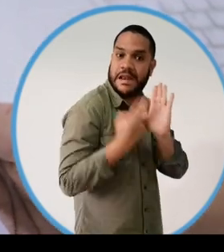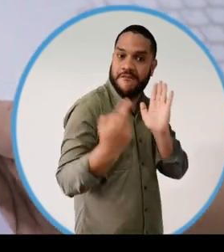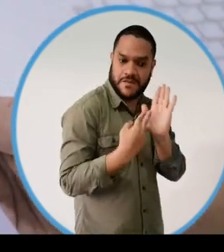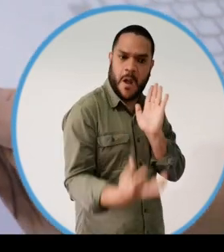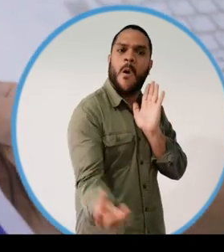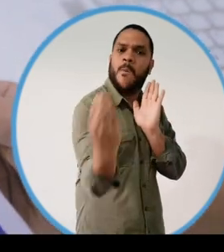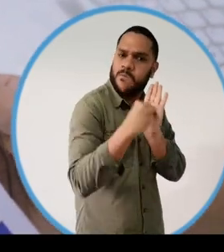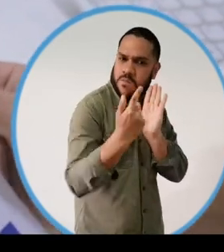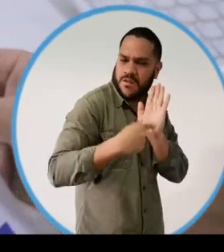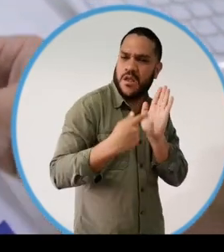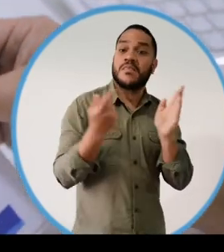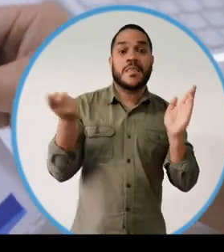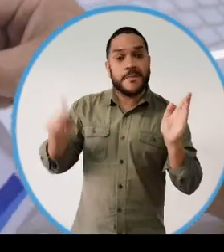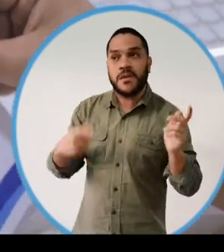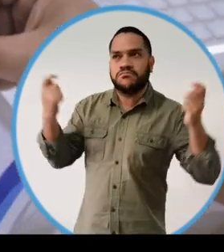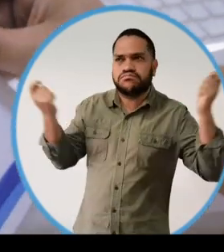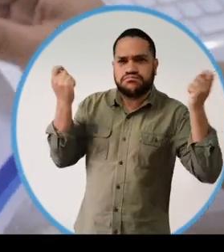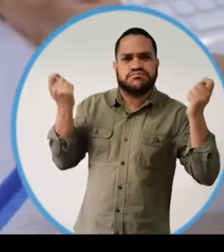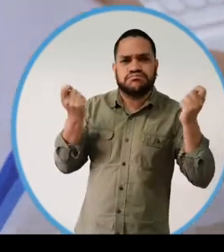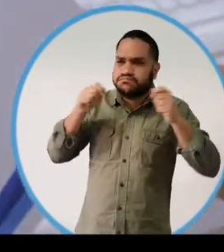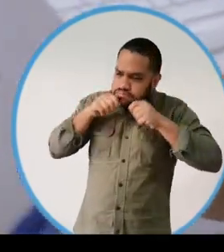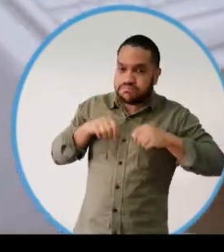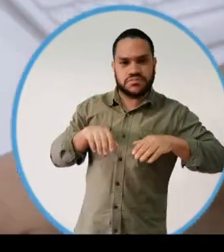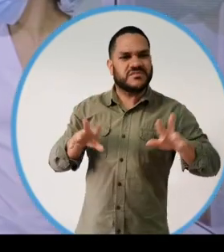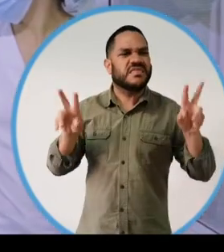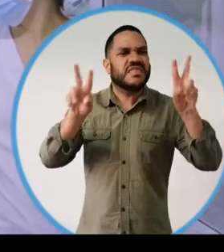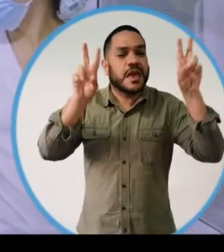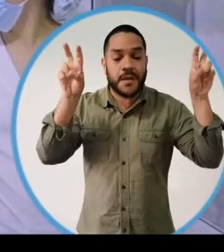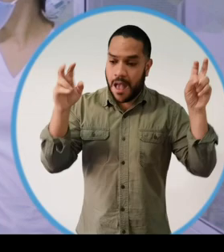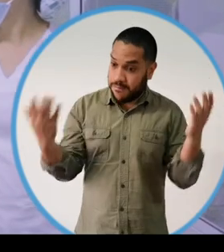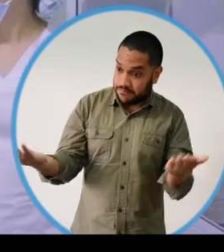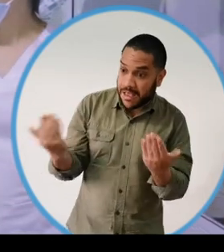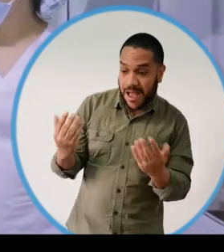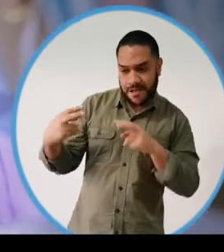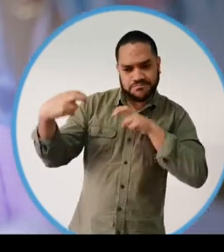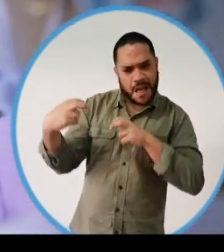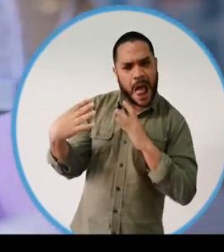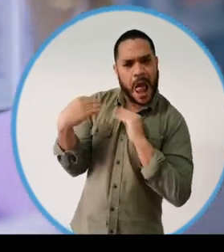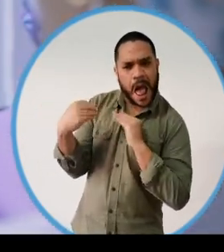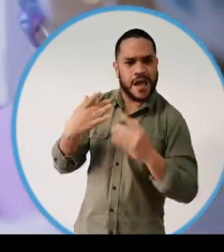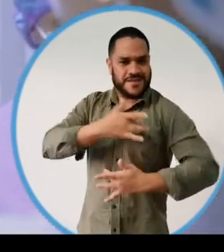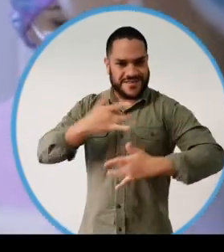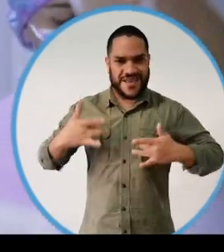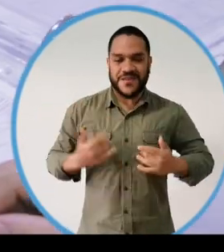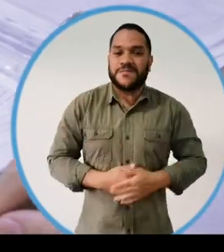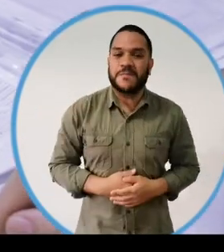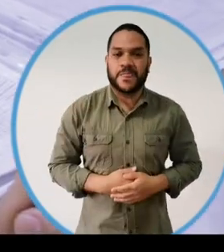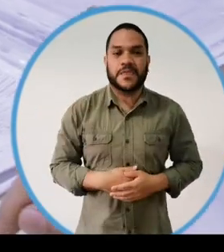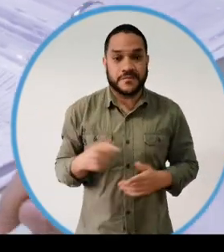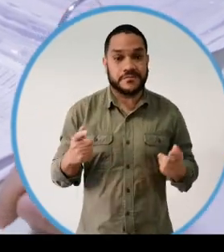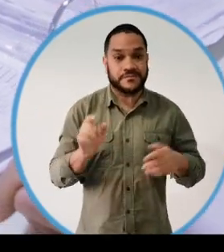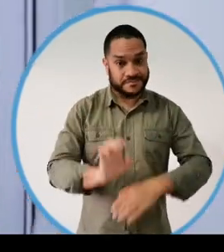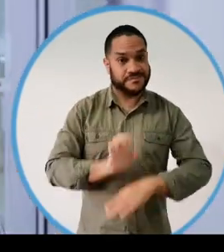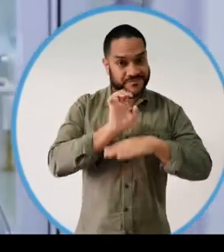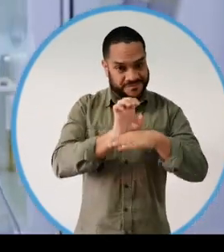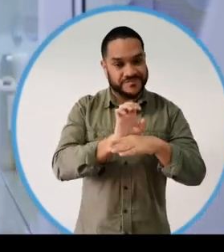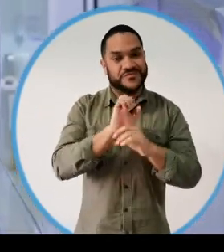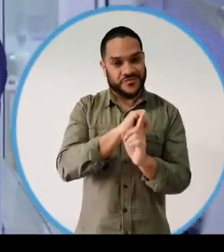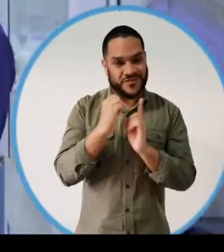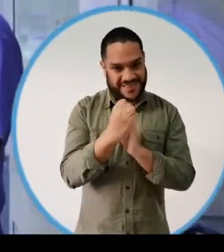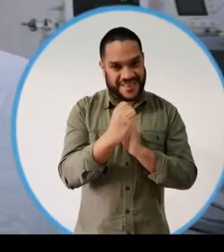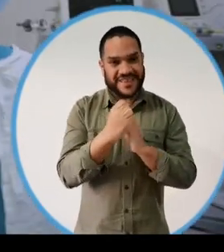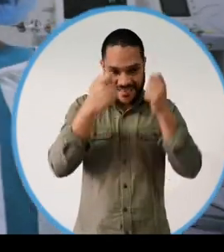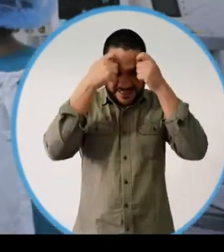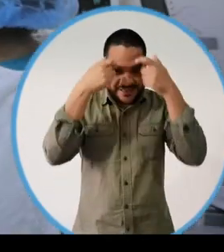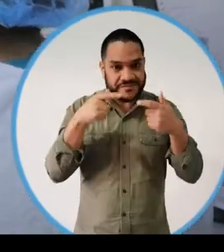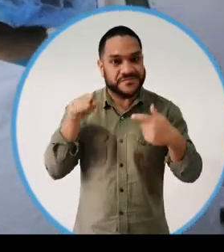propio medio de difusión denominado Hablemos de Salud. La entidad social del Estado, Hospital Departamental Tomás Uribe Uribe de